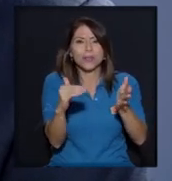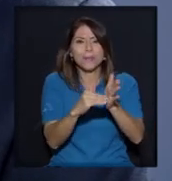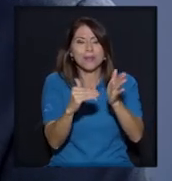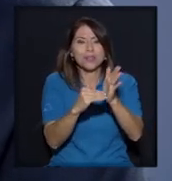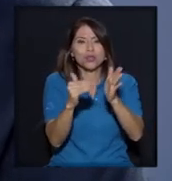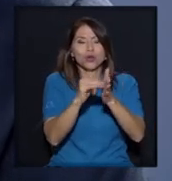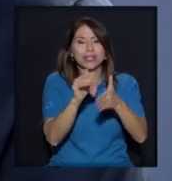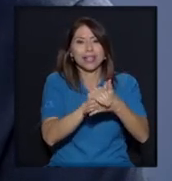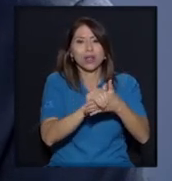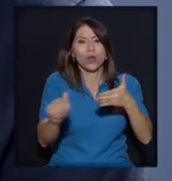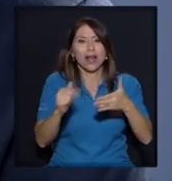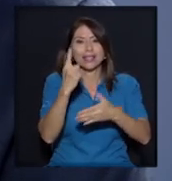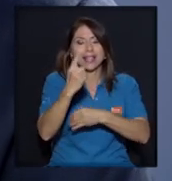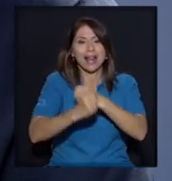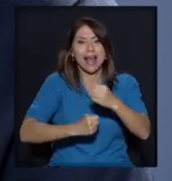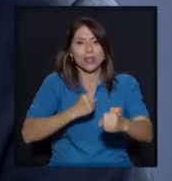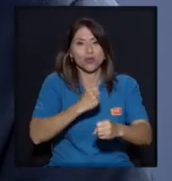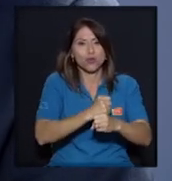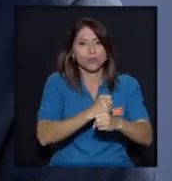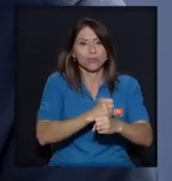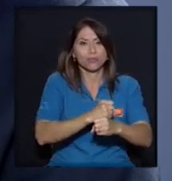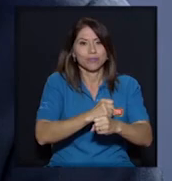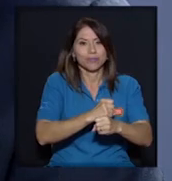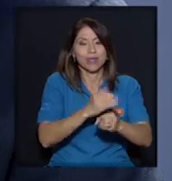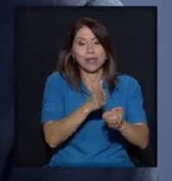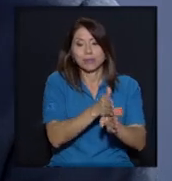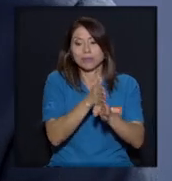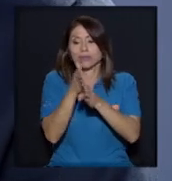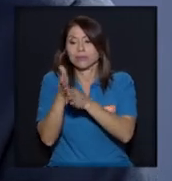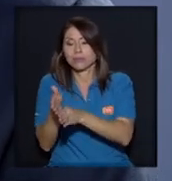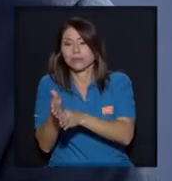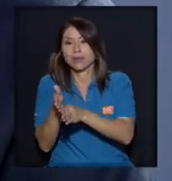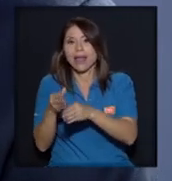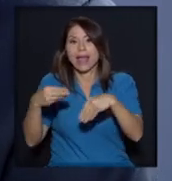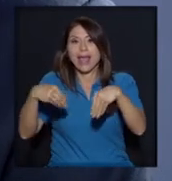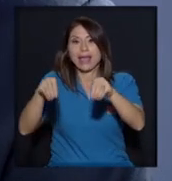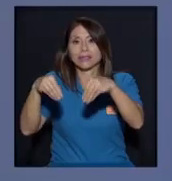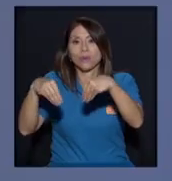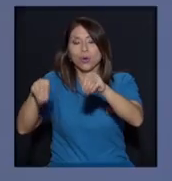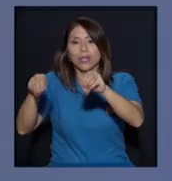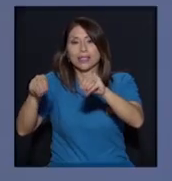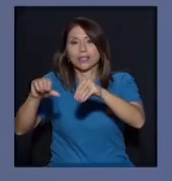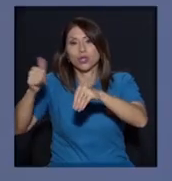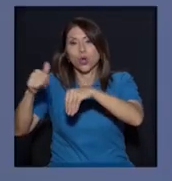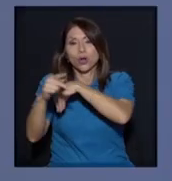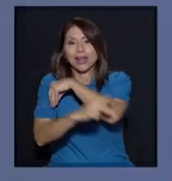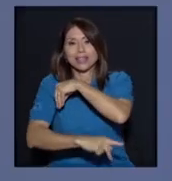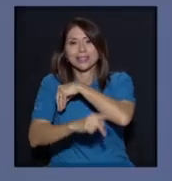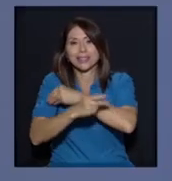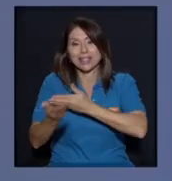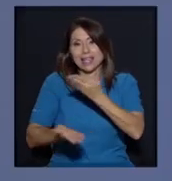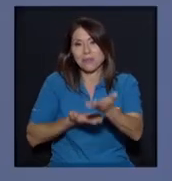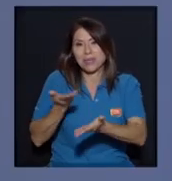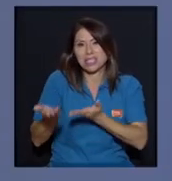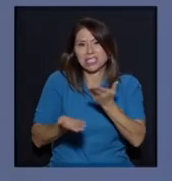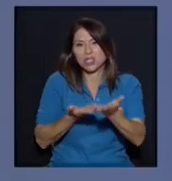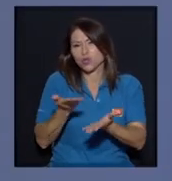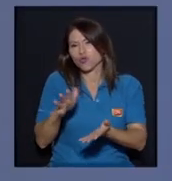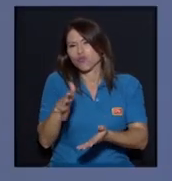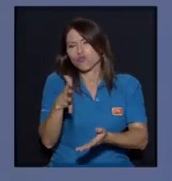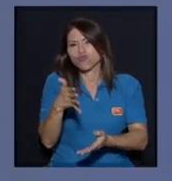de dólares al año. Las exportaciones de servicios, que eso es algo también muy importante, andan alrededor de